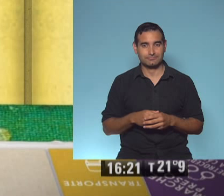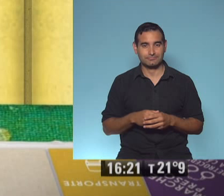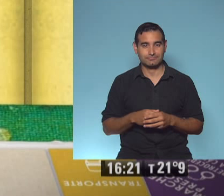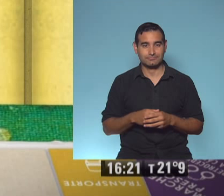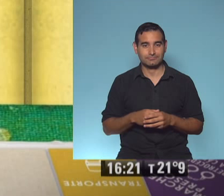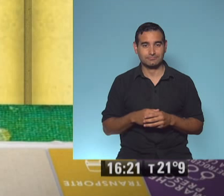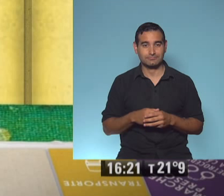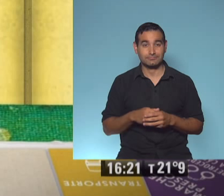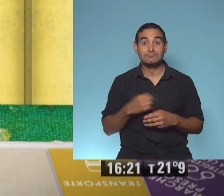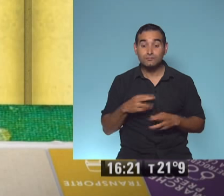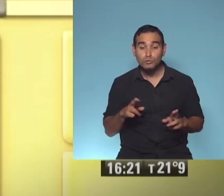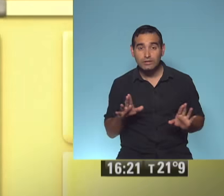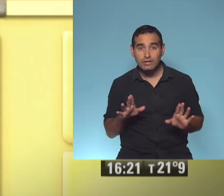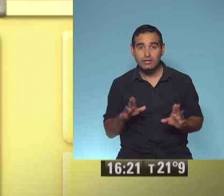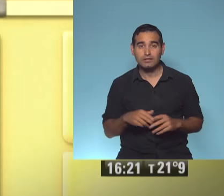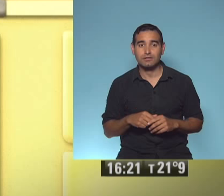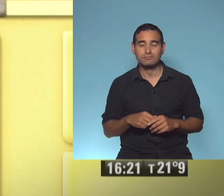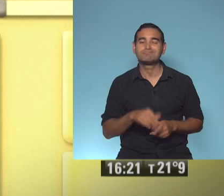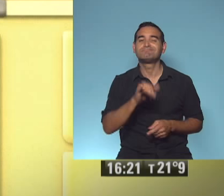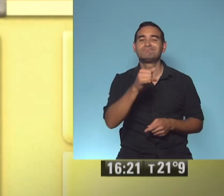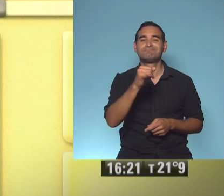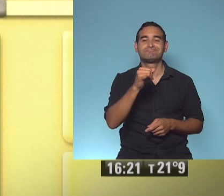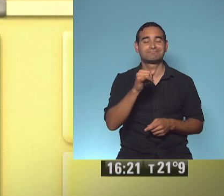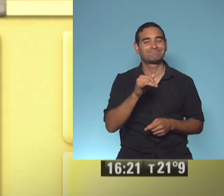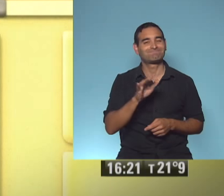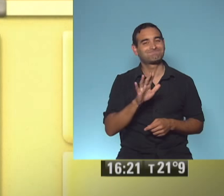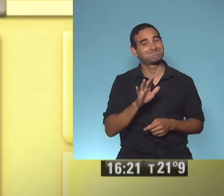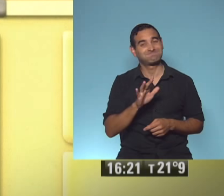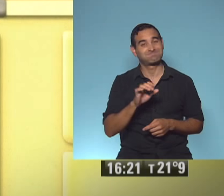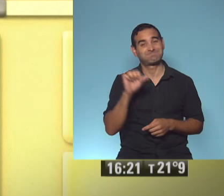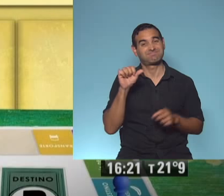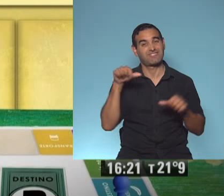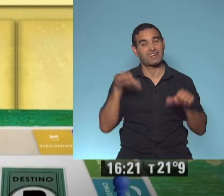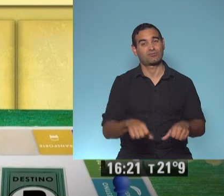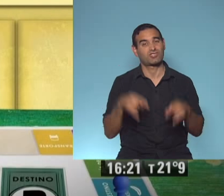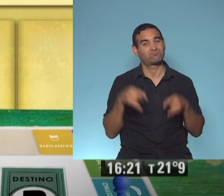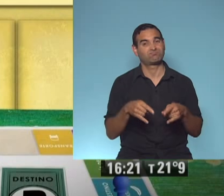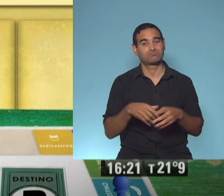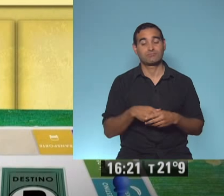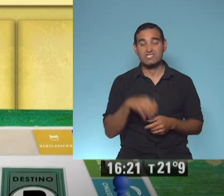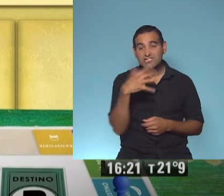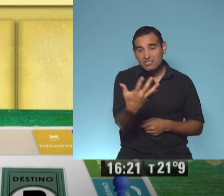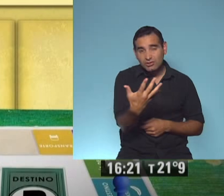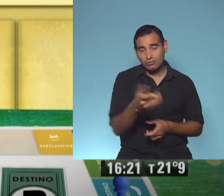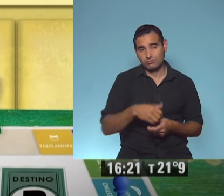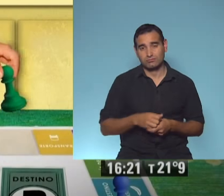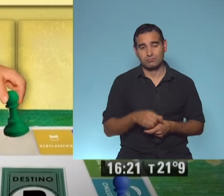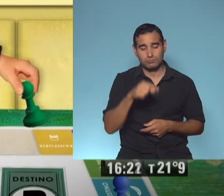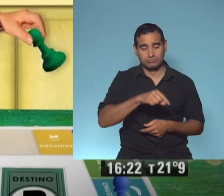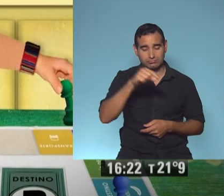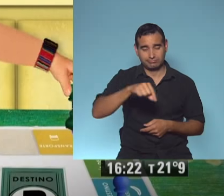¿Y? ¿Tuve suerte? Sí, pero mala. Un 5.